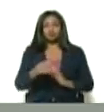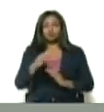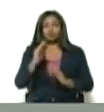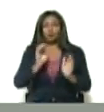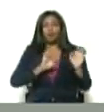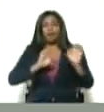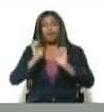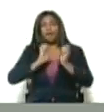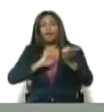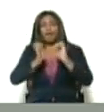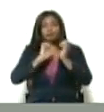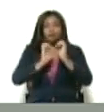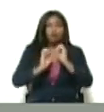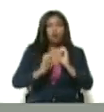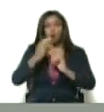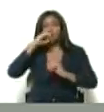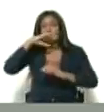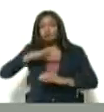Jesús histórico.